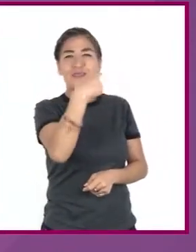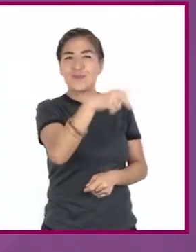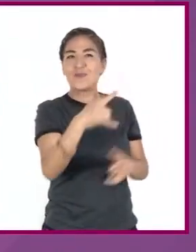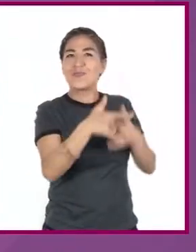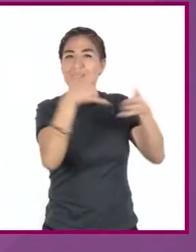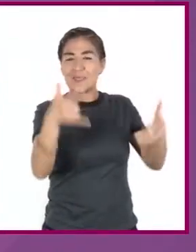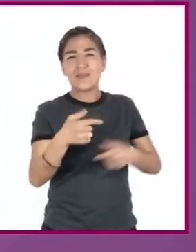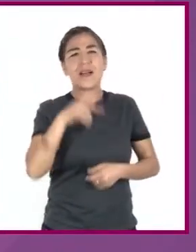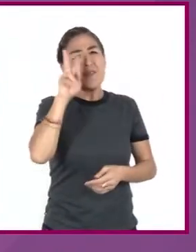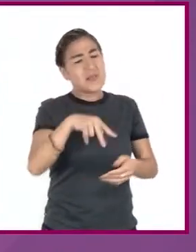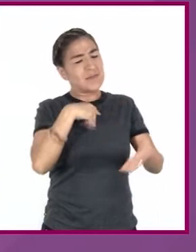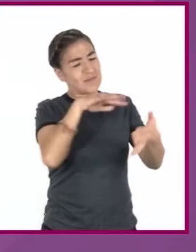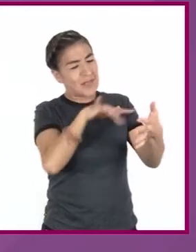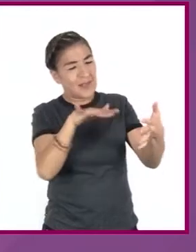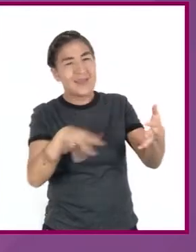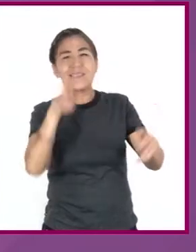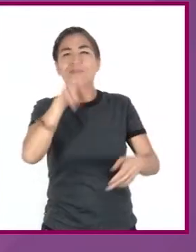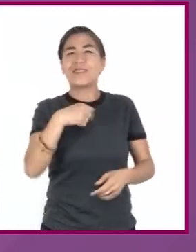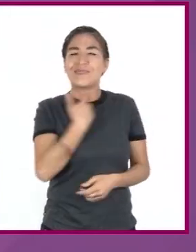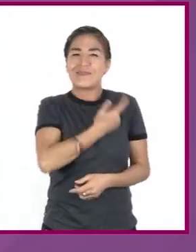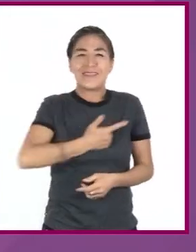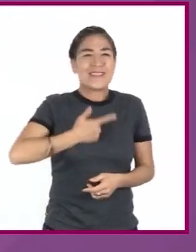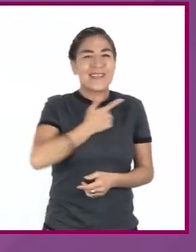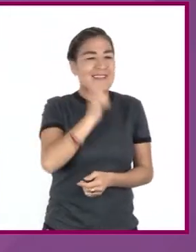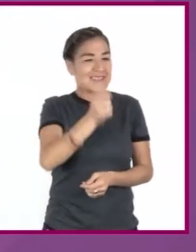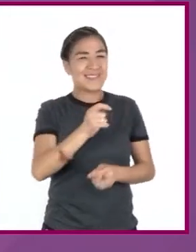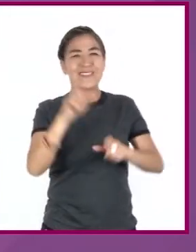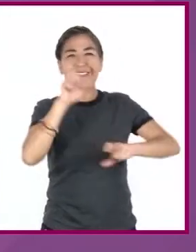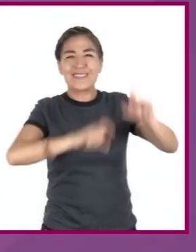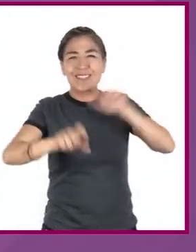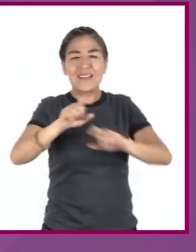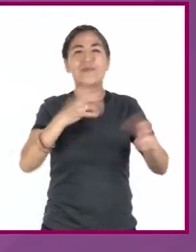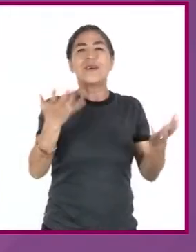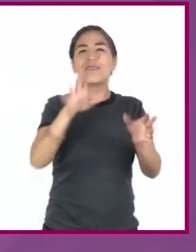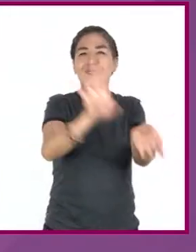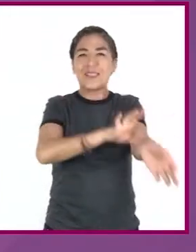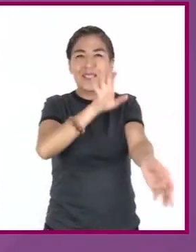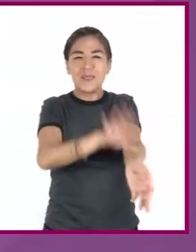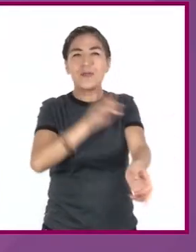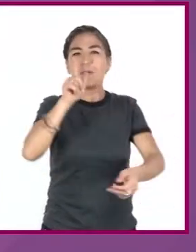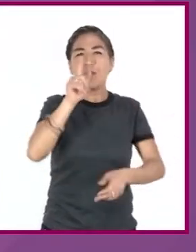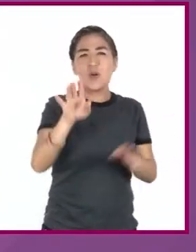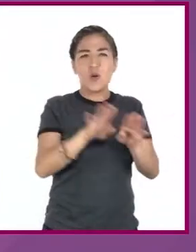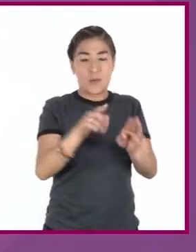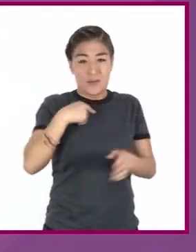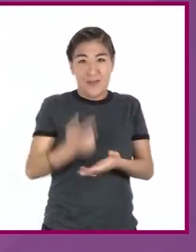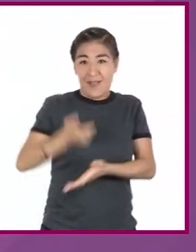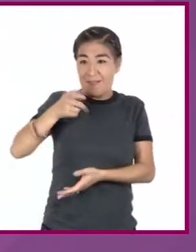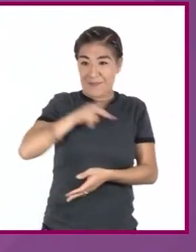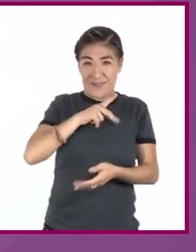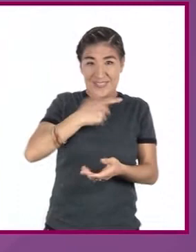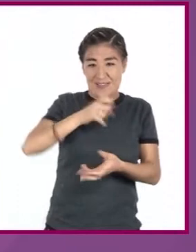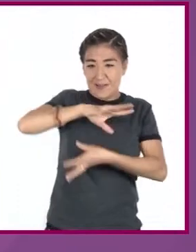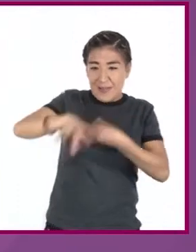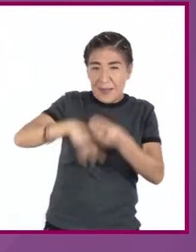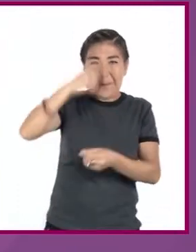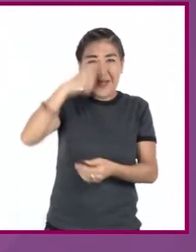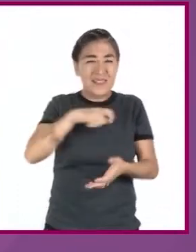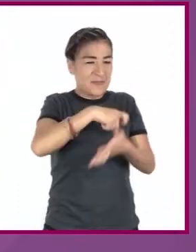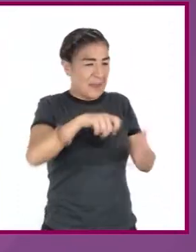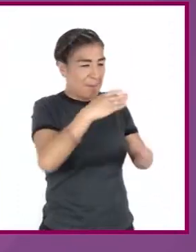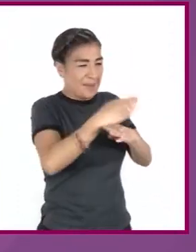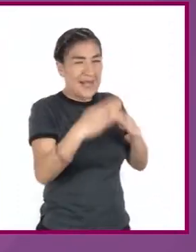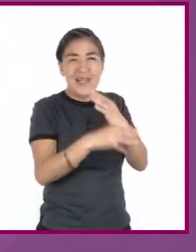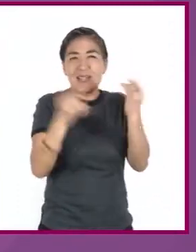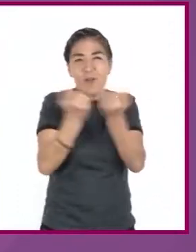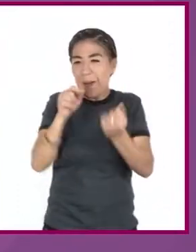libro me maravillé de la química de la electricidad. Empecé a utilizar casi todo el dinero que ganaba en la librería para comprar material e intentar